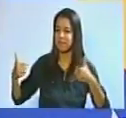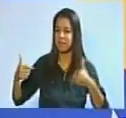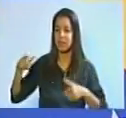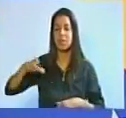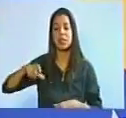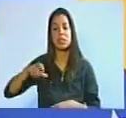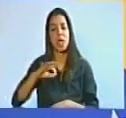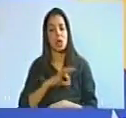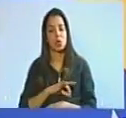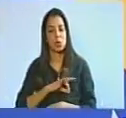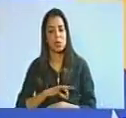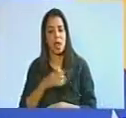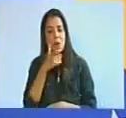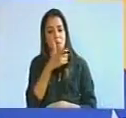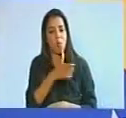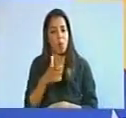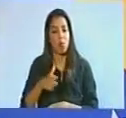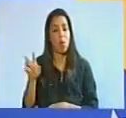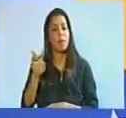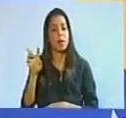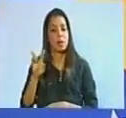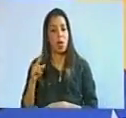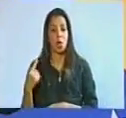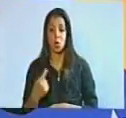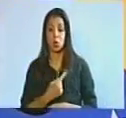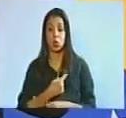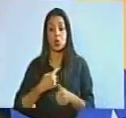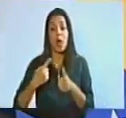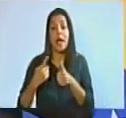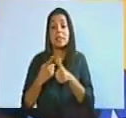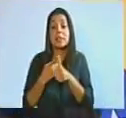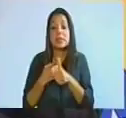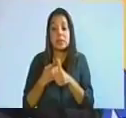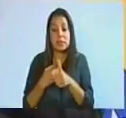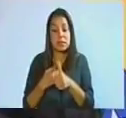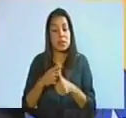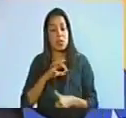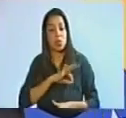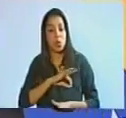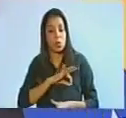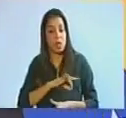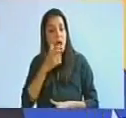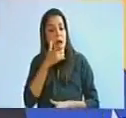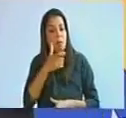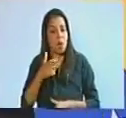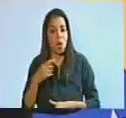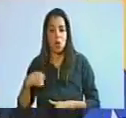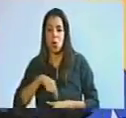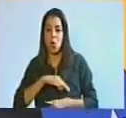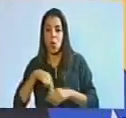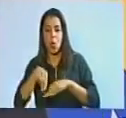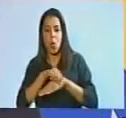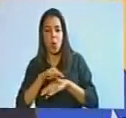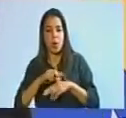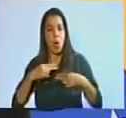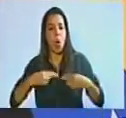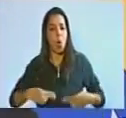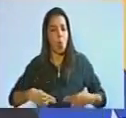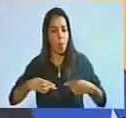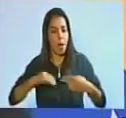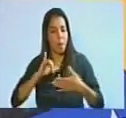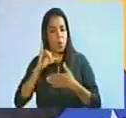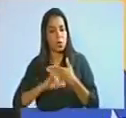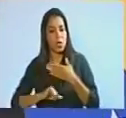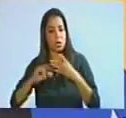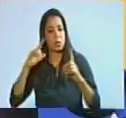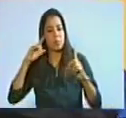necesidad social. Para nosotros es prioritario lo social. Somos un gobierno humanista, proyecto humanista. Lo